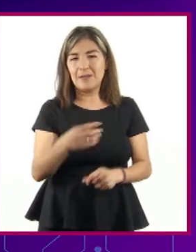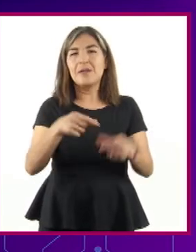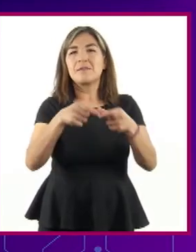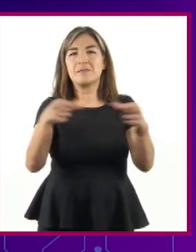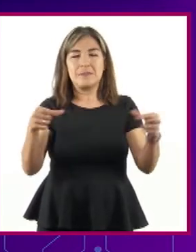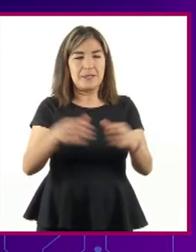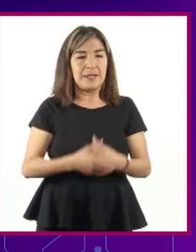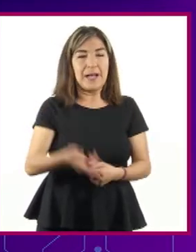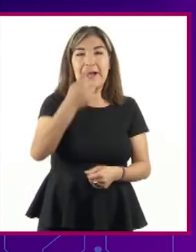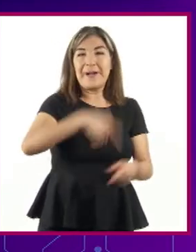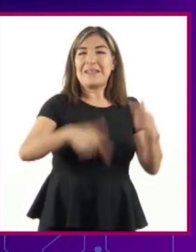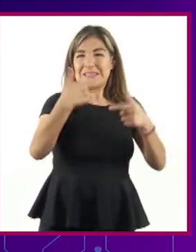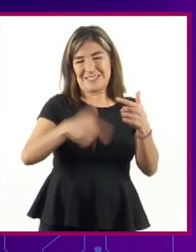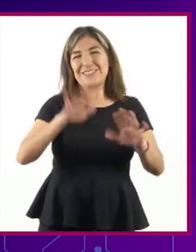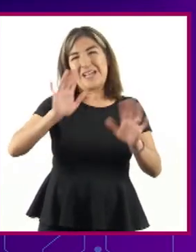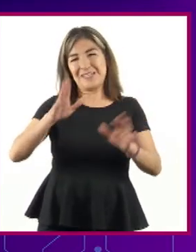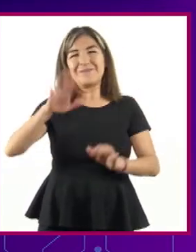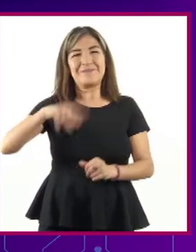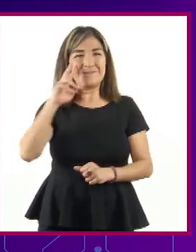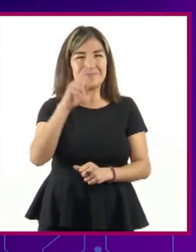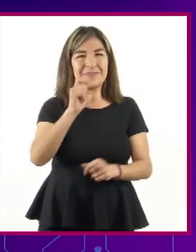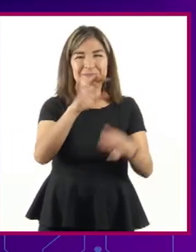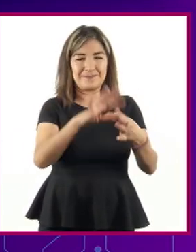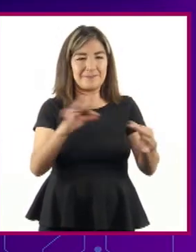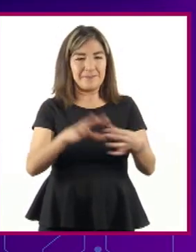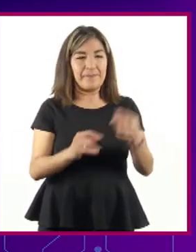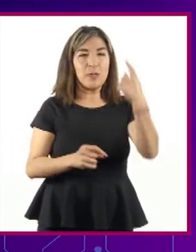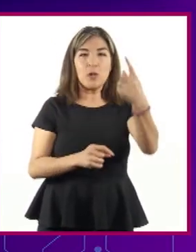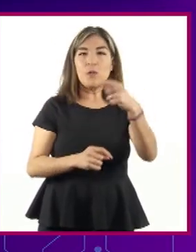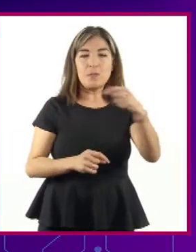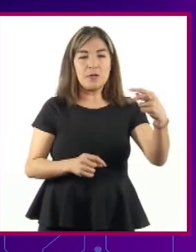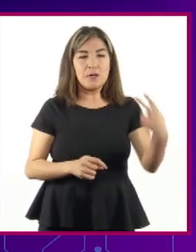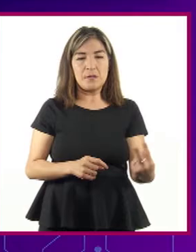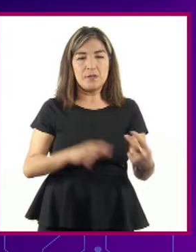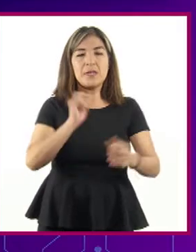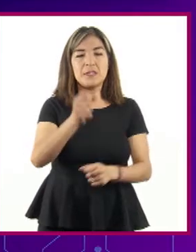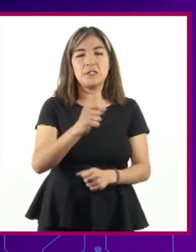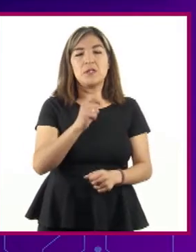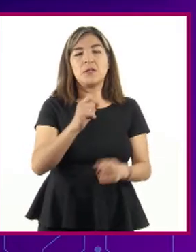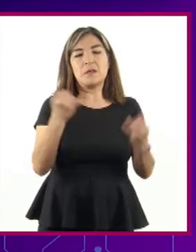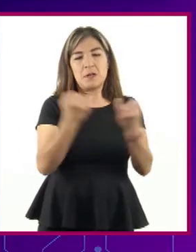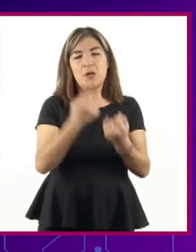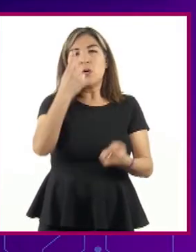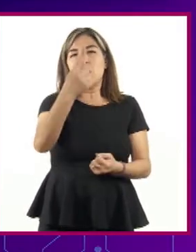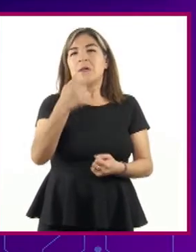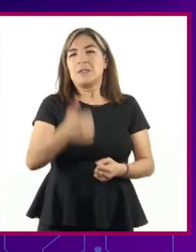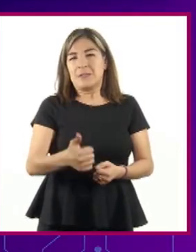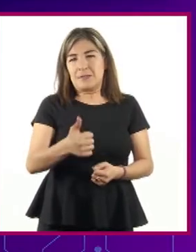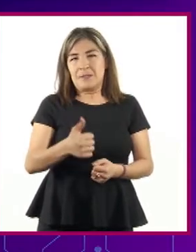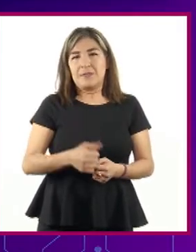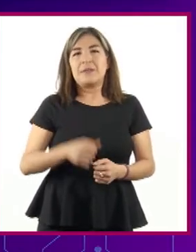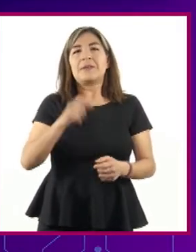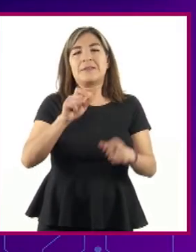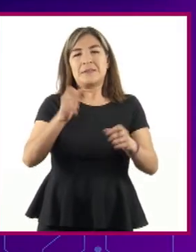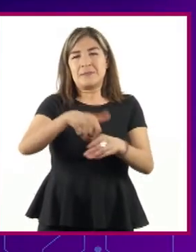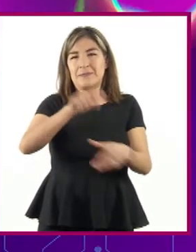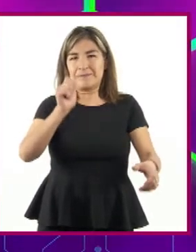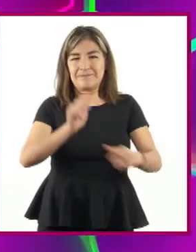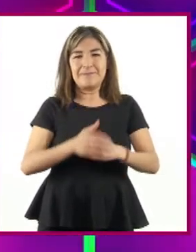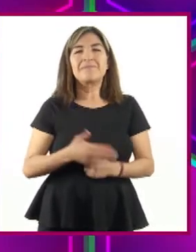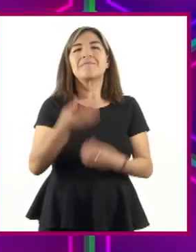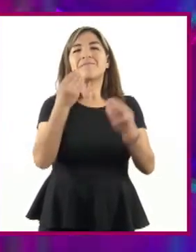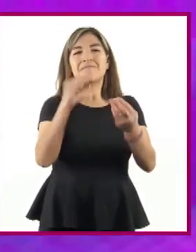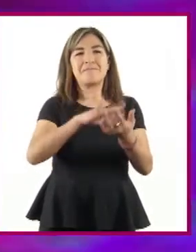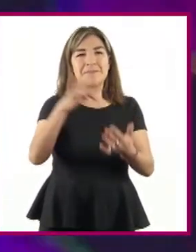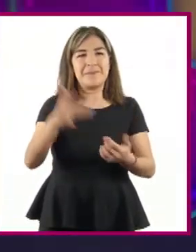leche condensada, que ya vimos, 1/2 por 1/3 es igual a 1/6 de lata. Muchas gracias, maestro